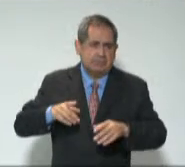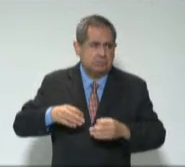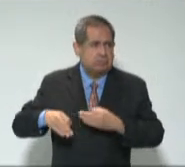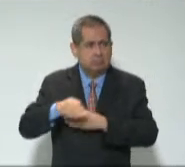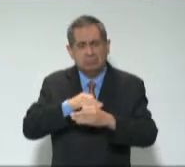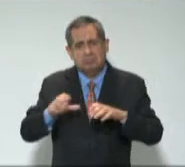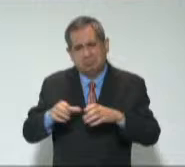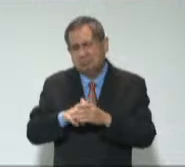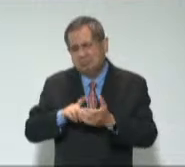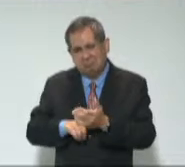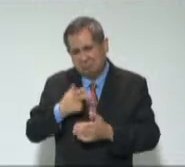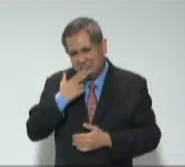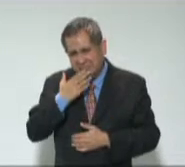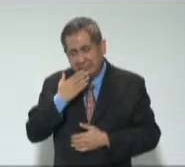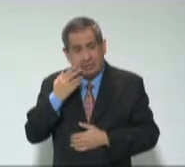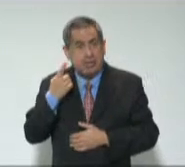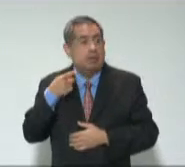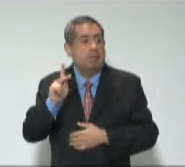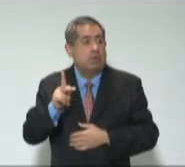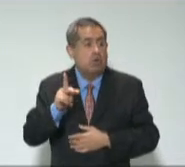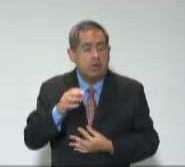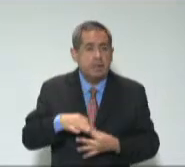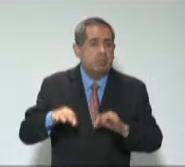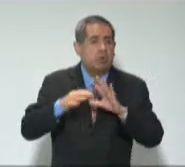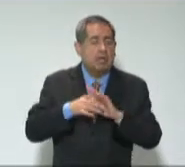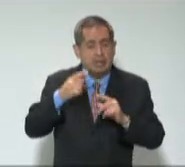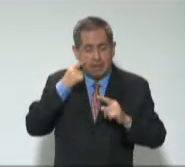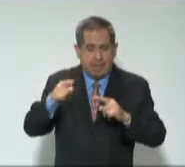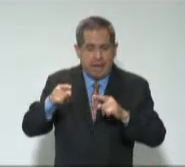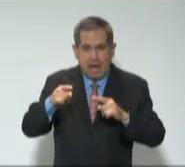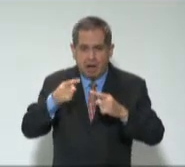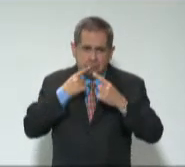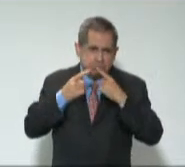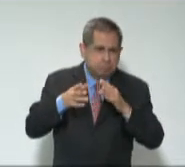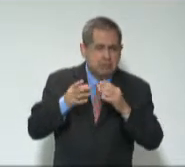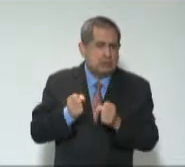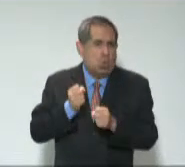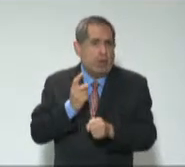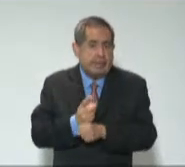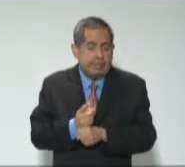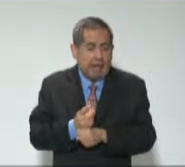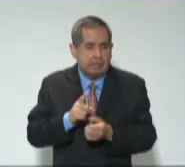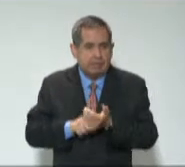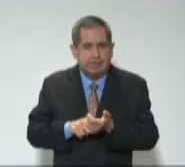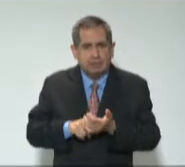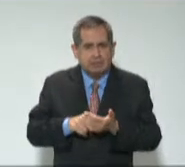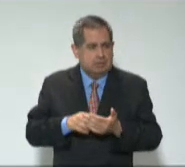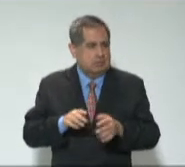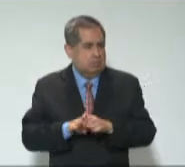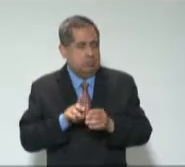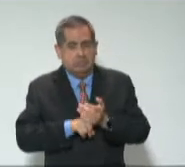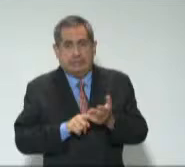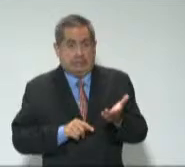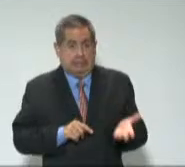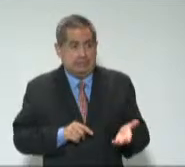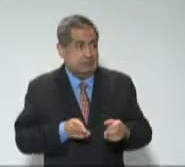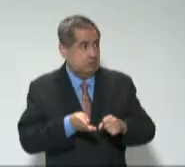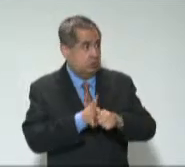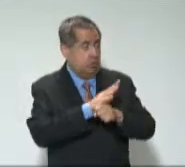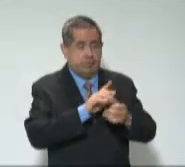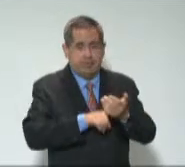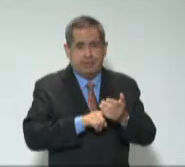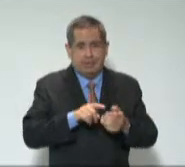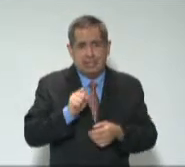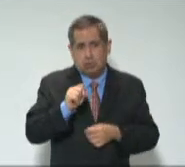pública pero en el caso de una situación de incertidumbre que genera un fenómeno como este la pandemia de covid